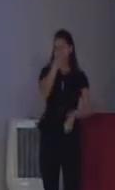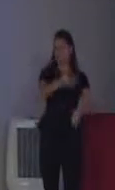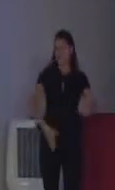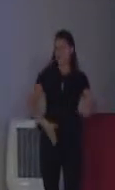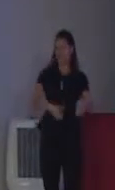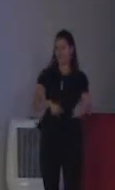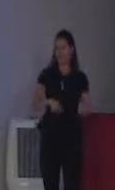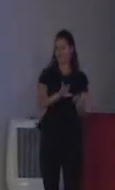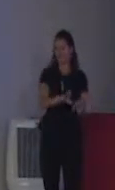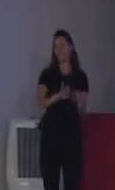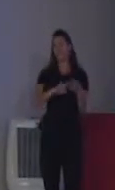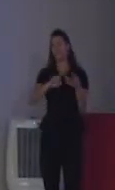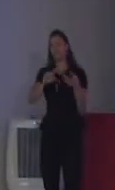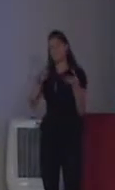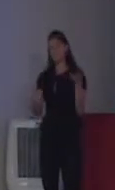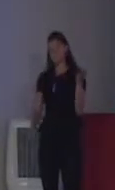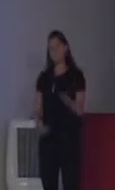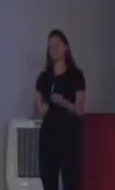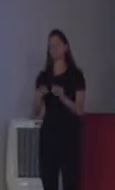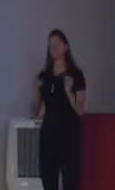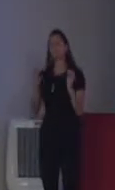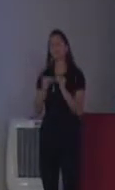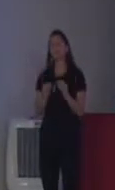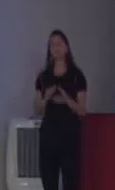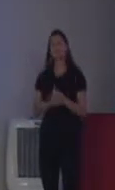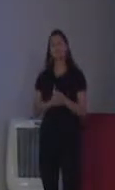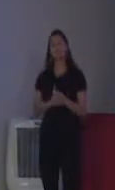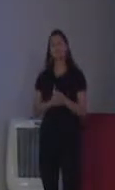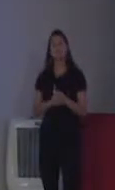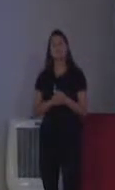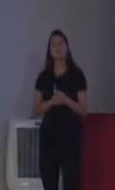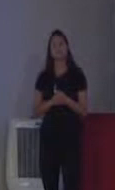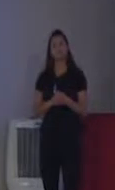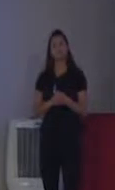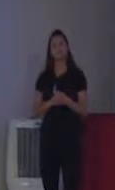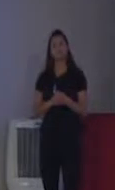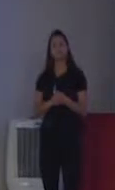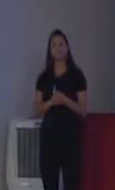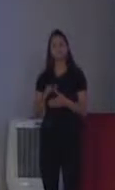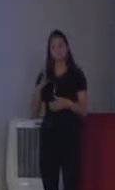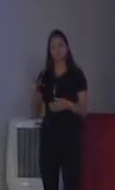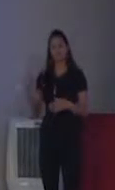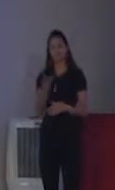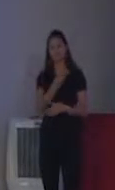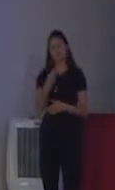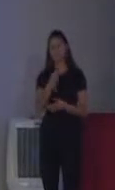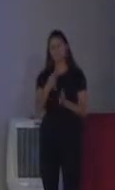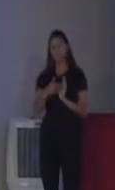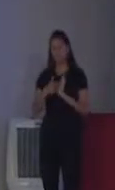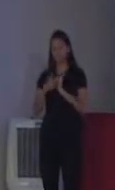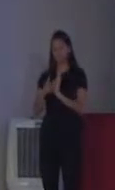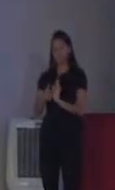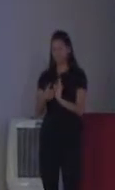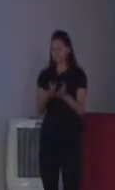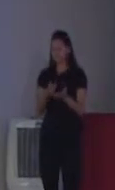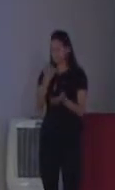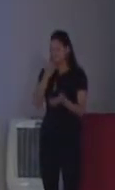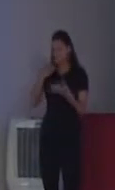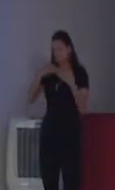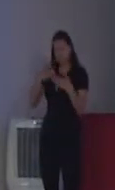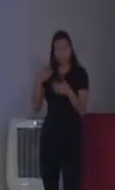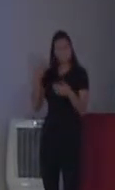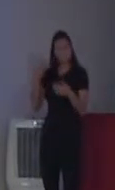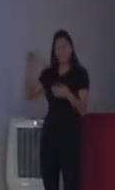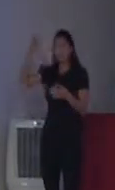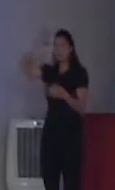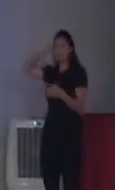entre otras, lo que nos hacen, digamos, o sea, lo que nos dan cuenta efectivamente es que la discapacidad ha estado durante mucho tiempo y ha